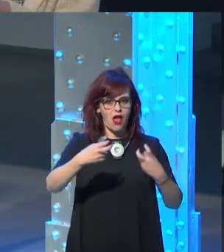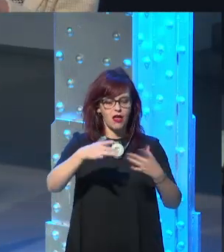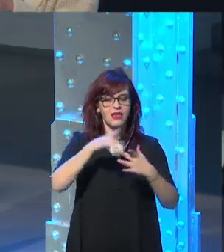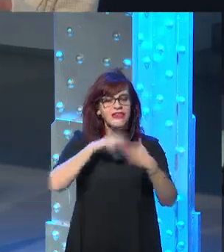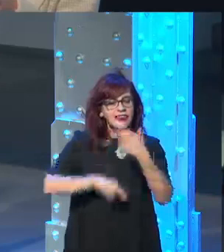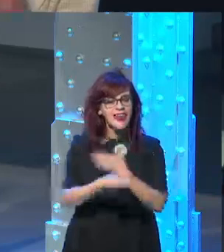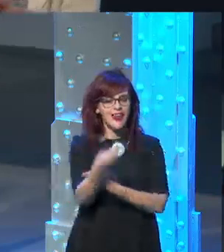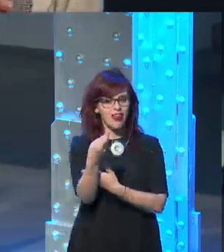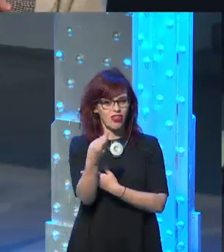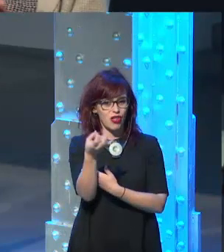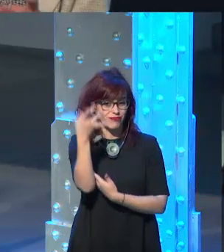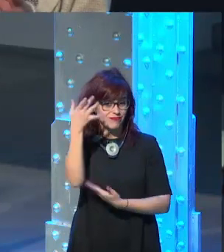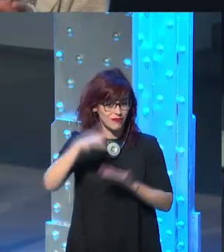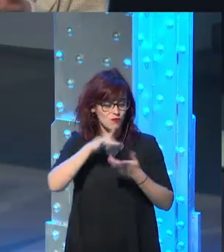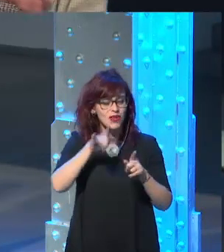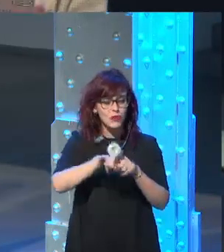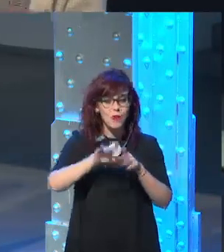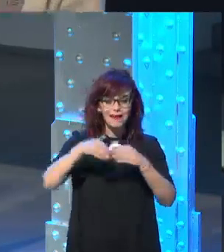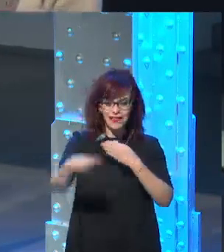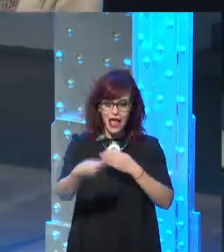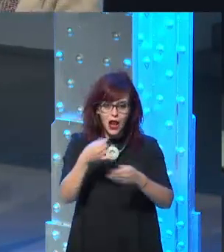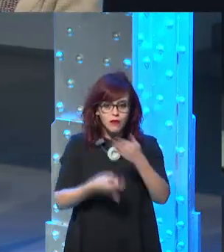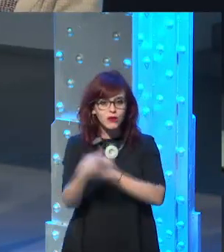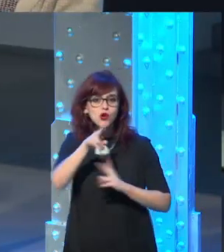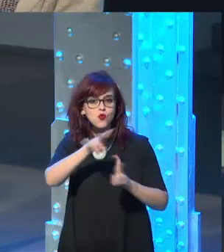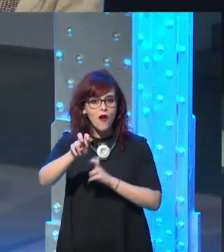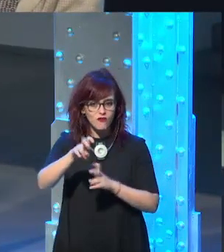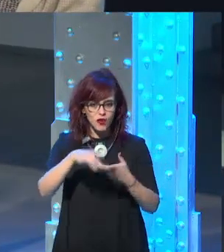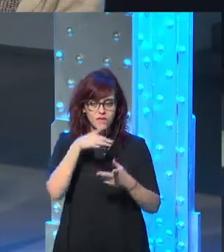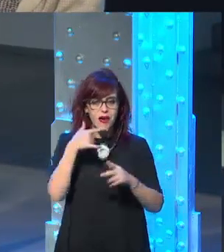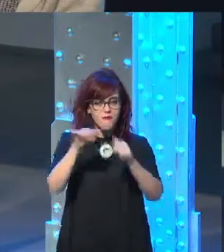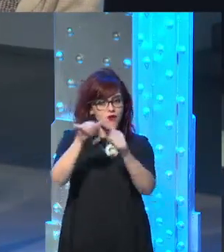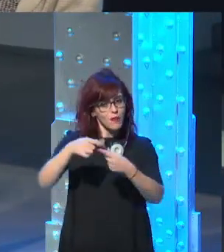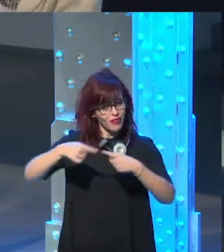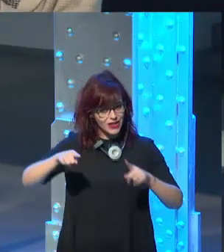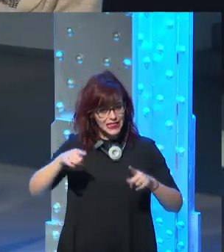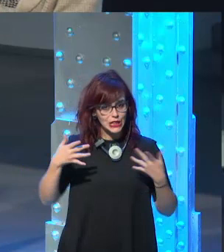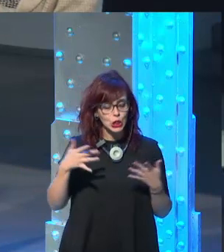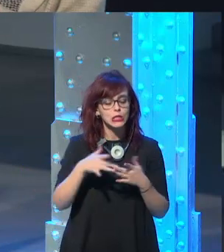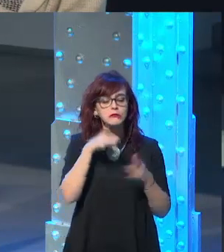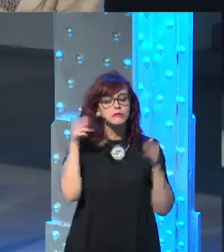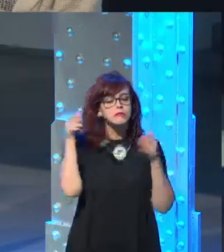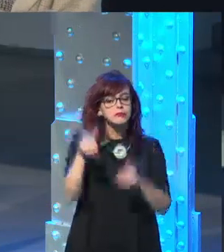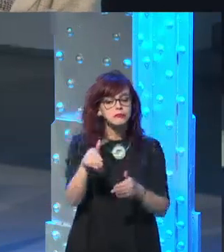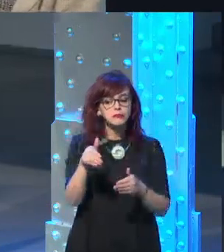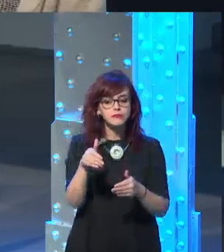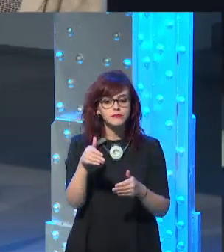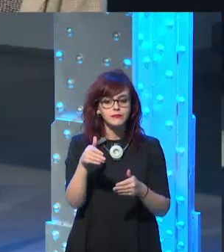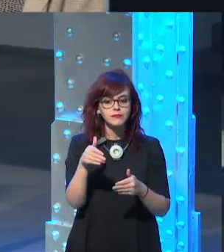la regeneración, en reformar los materiales para convertirlos en otros y darles otras formas. Y